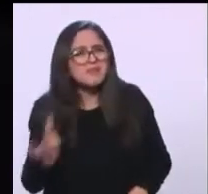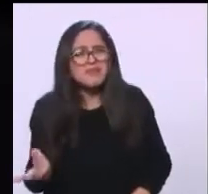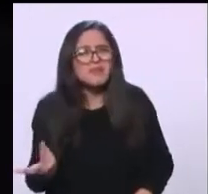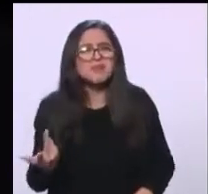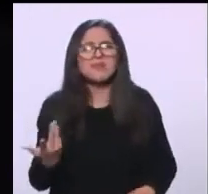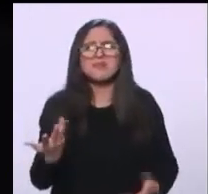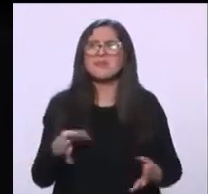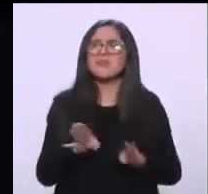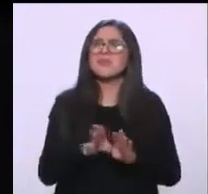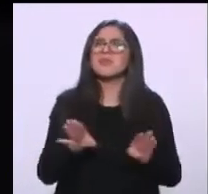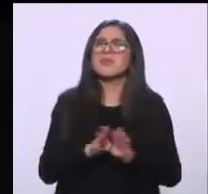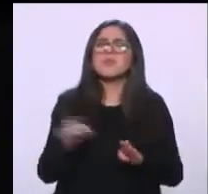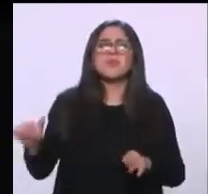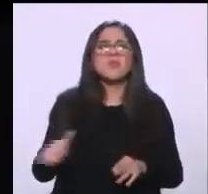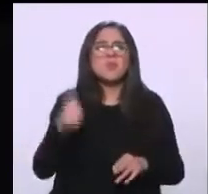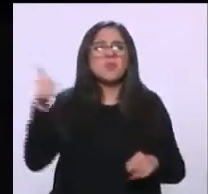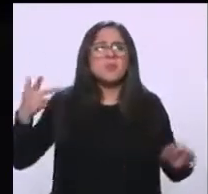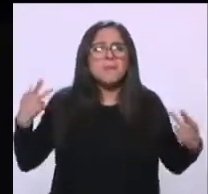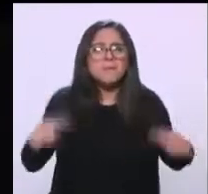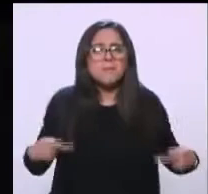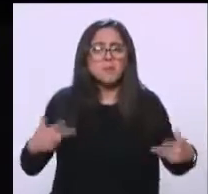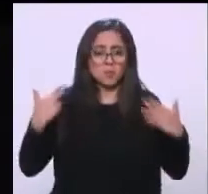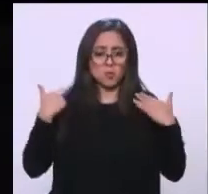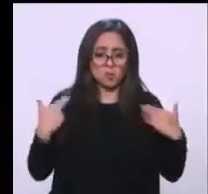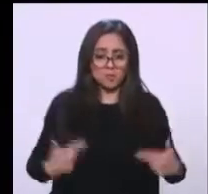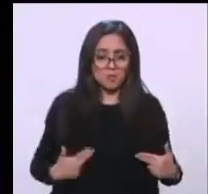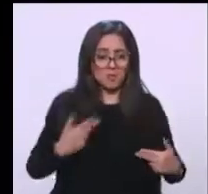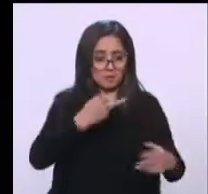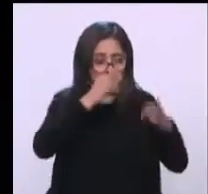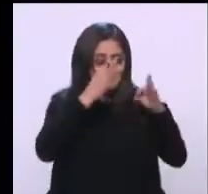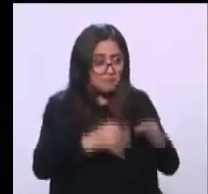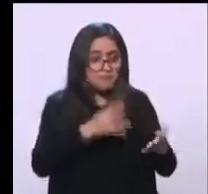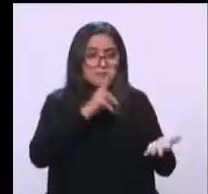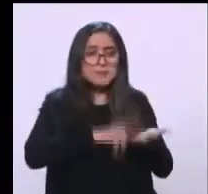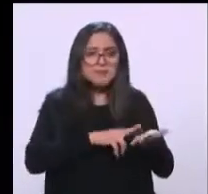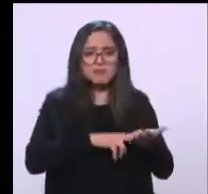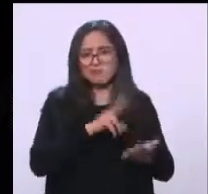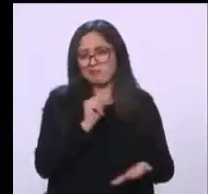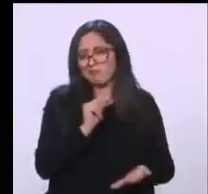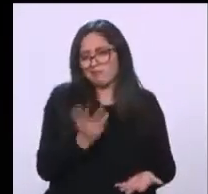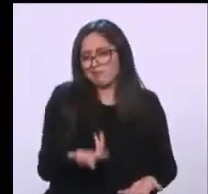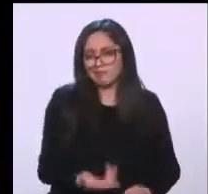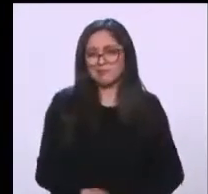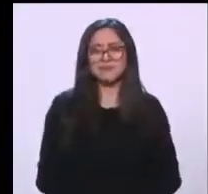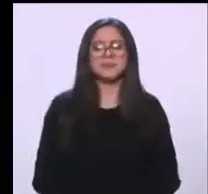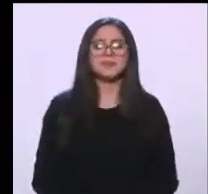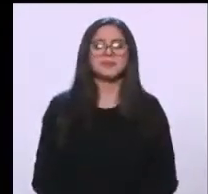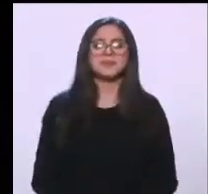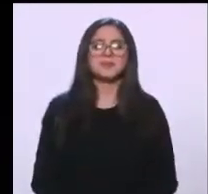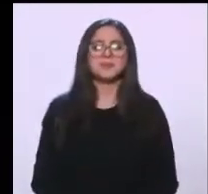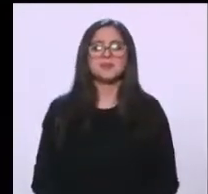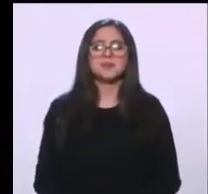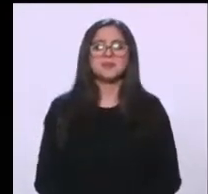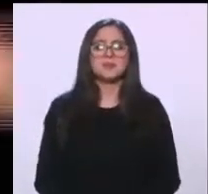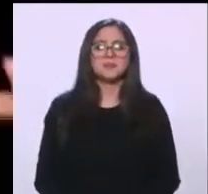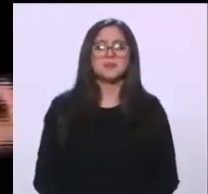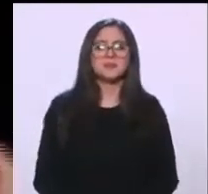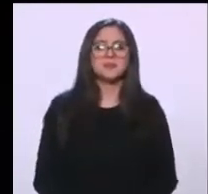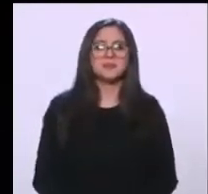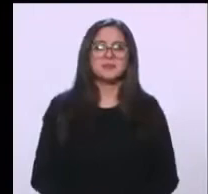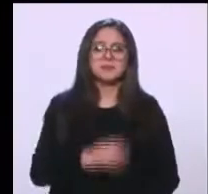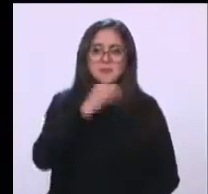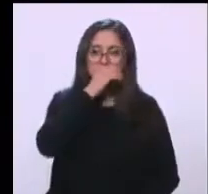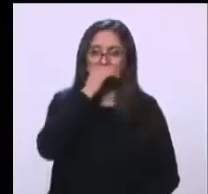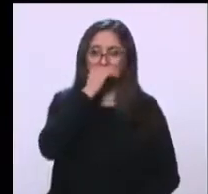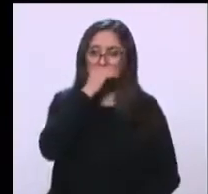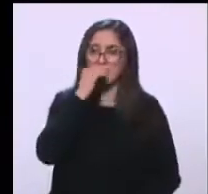político, por cuestiones humanas no se vale, ¿no? Y ahora de ahí, para contestar tu pregunta, yo nuevamente, están las